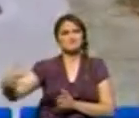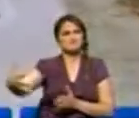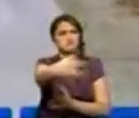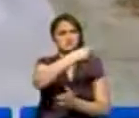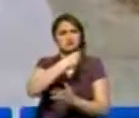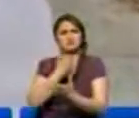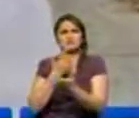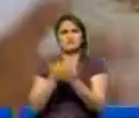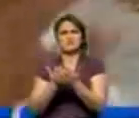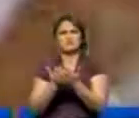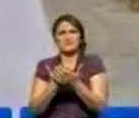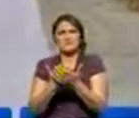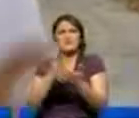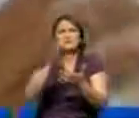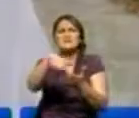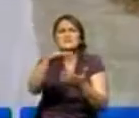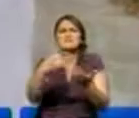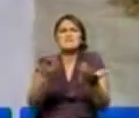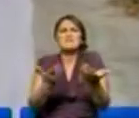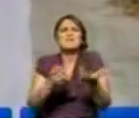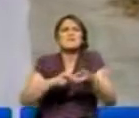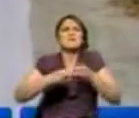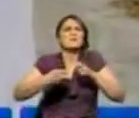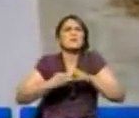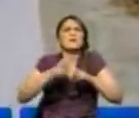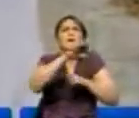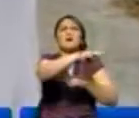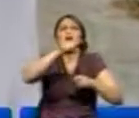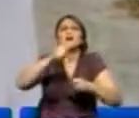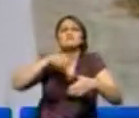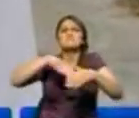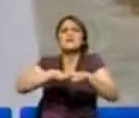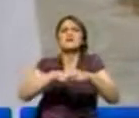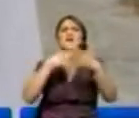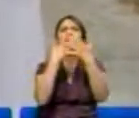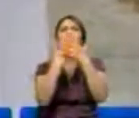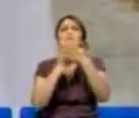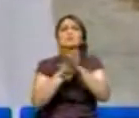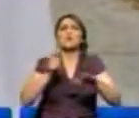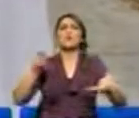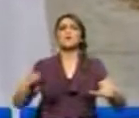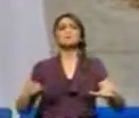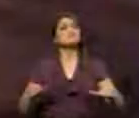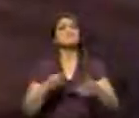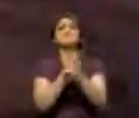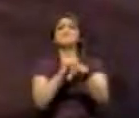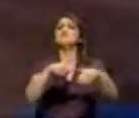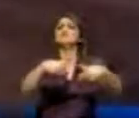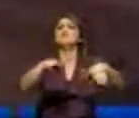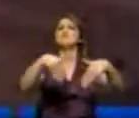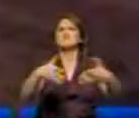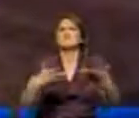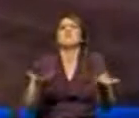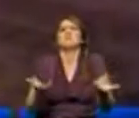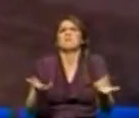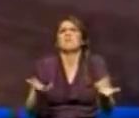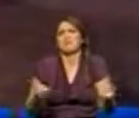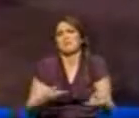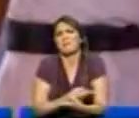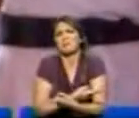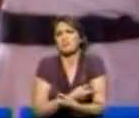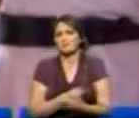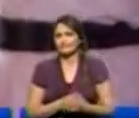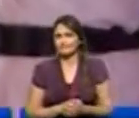o en el mismo día los jueces, fiscales hacen lo que no deben de ser? La idea es muy buena, niña. Los trabajos conjuntos que aún